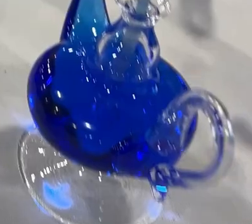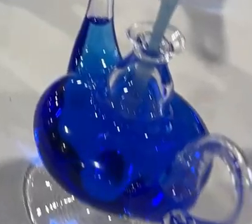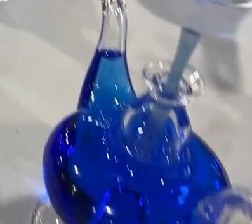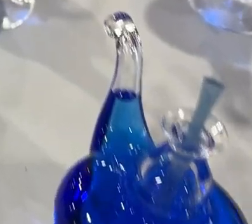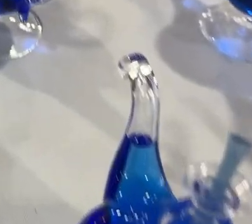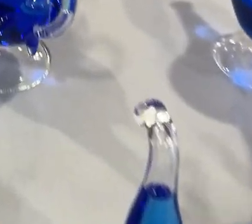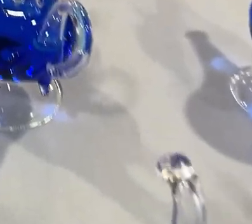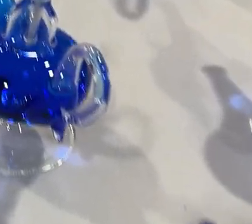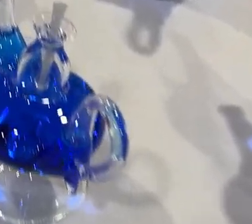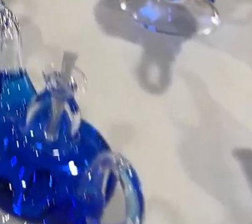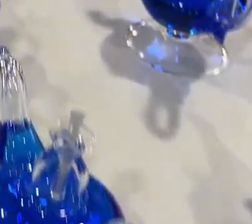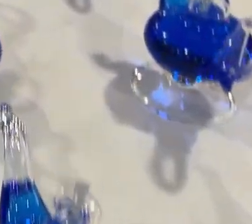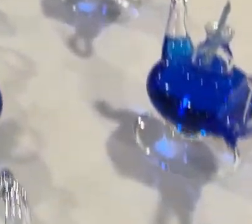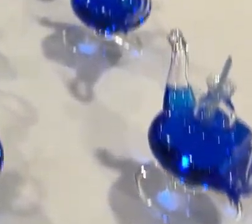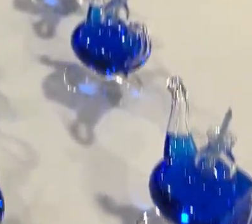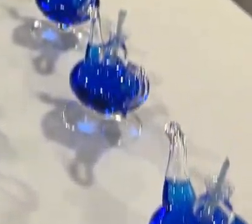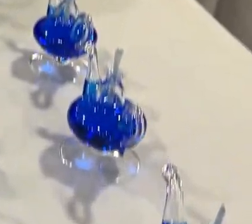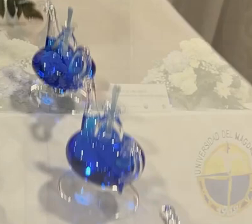profesionales.